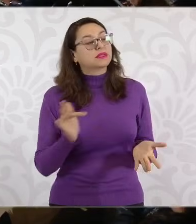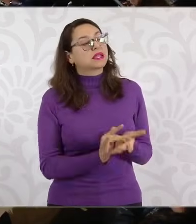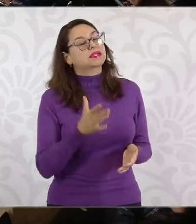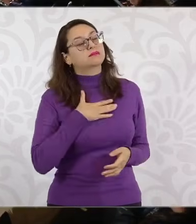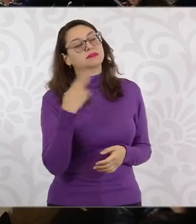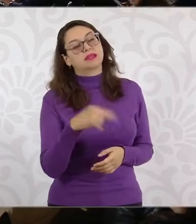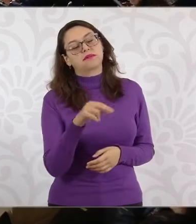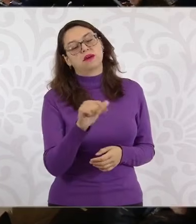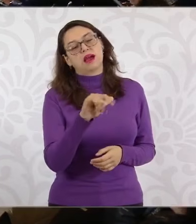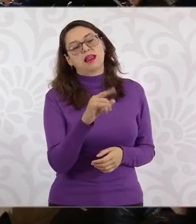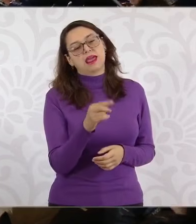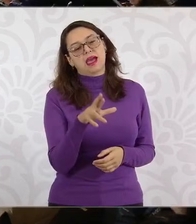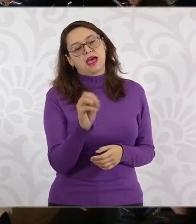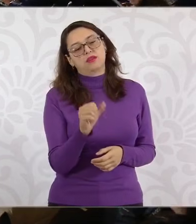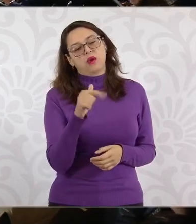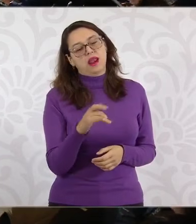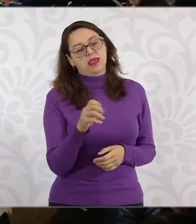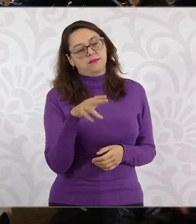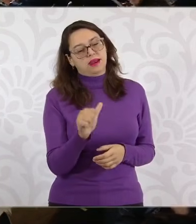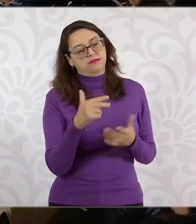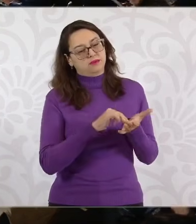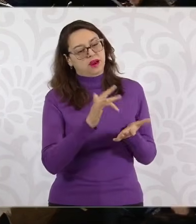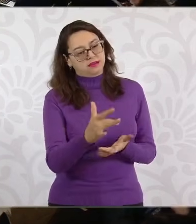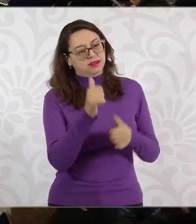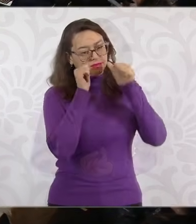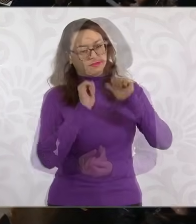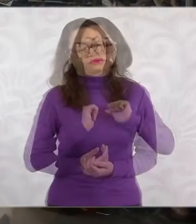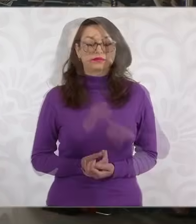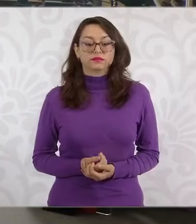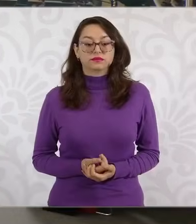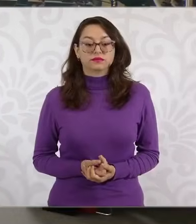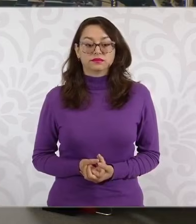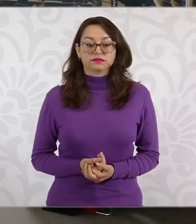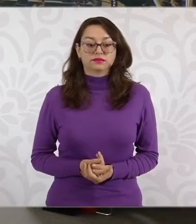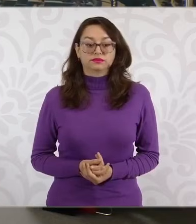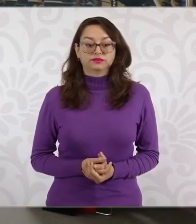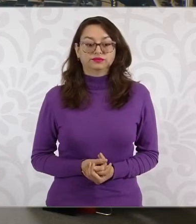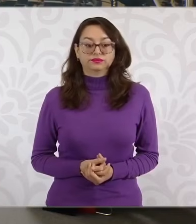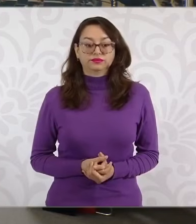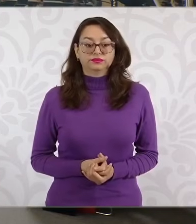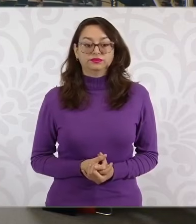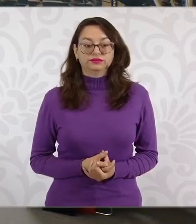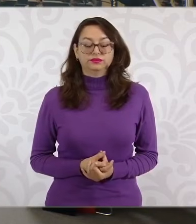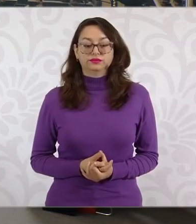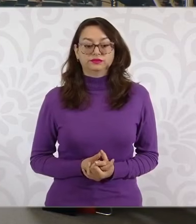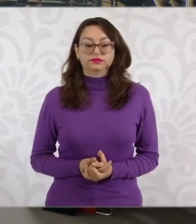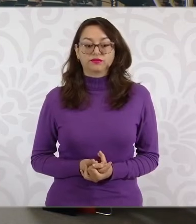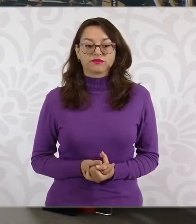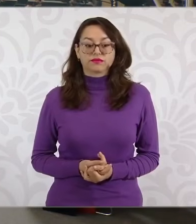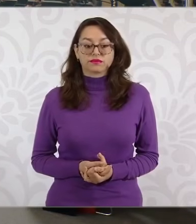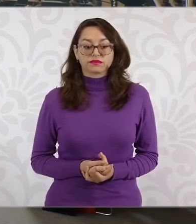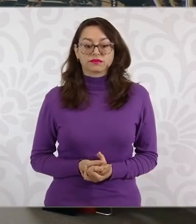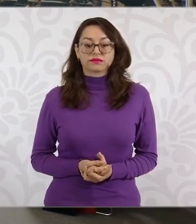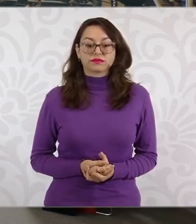Plaza Juárez y Enlace Mexamérica. Muchas gracias por Muy bien. la atención. Bueno, vamos. A ver, para que no digan que